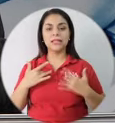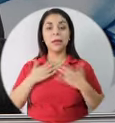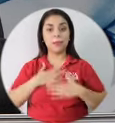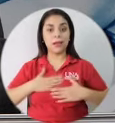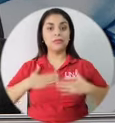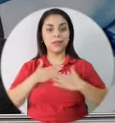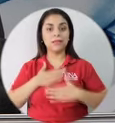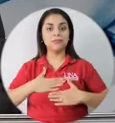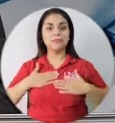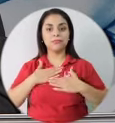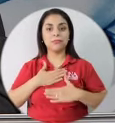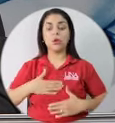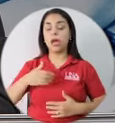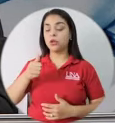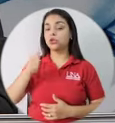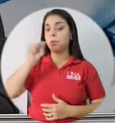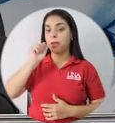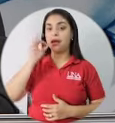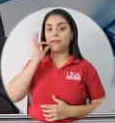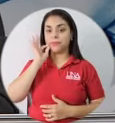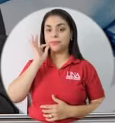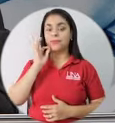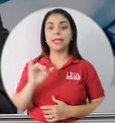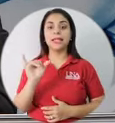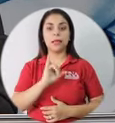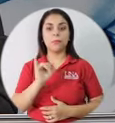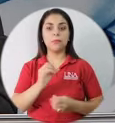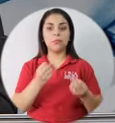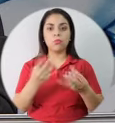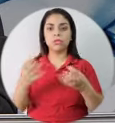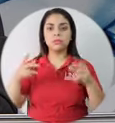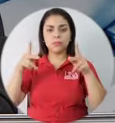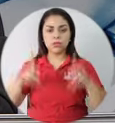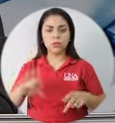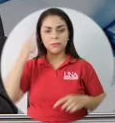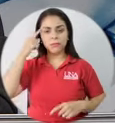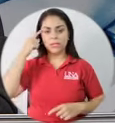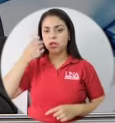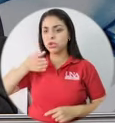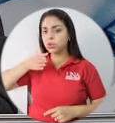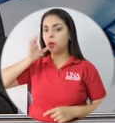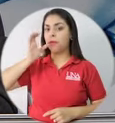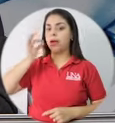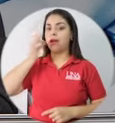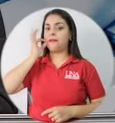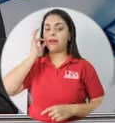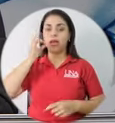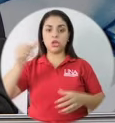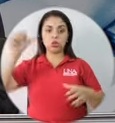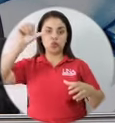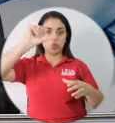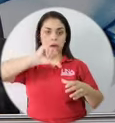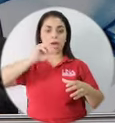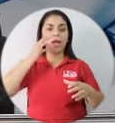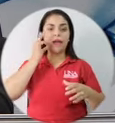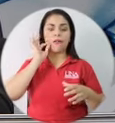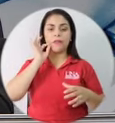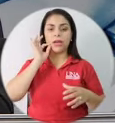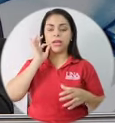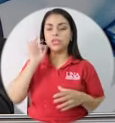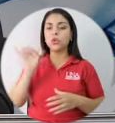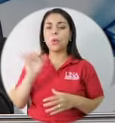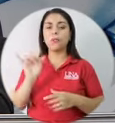característica de placer particular el proceso de consumo, y muchos incluso llegan a pensar que tomar café y chorrear café y consumirlo